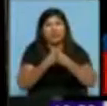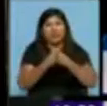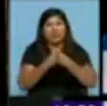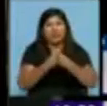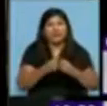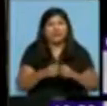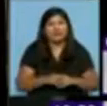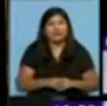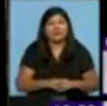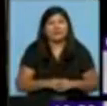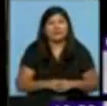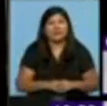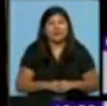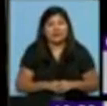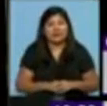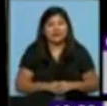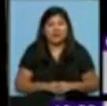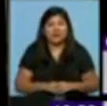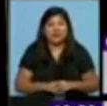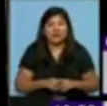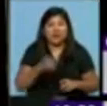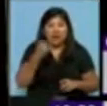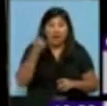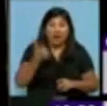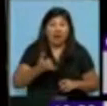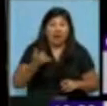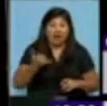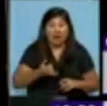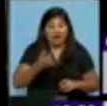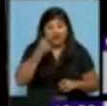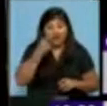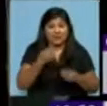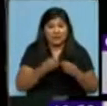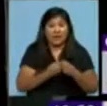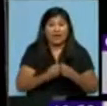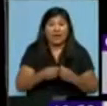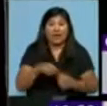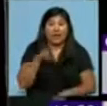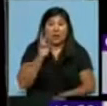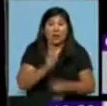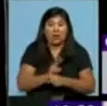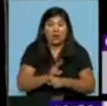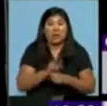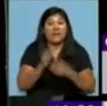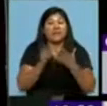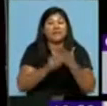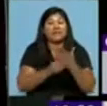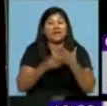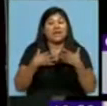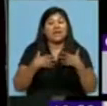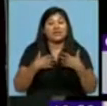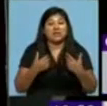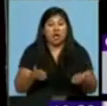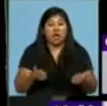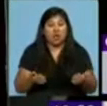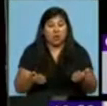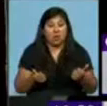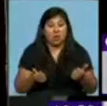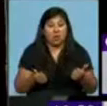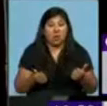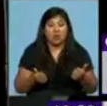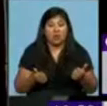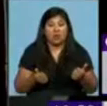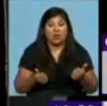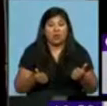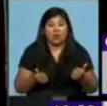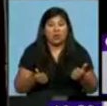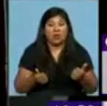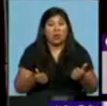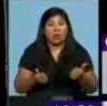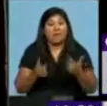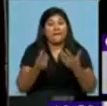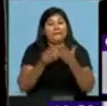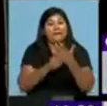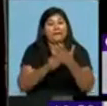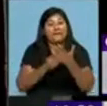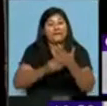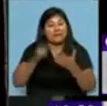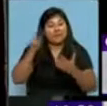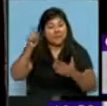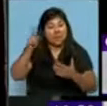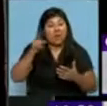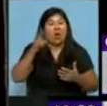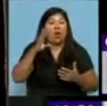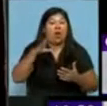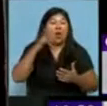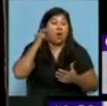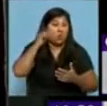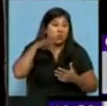teniendo en cuenta el alerta sanitario que dio el Ministerio de Salud a través del ministro, justamente el doctor Gustavo